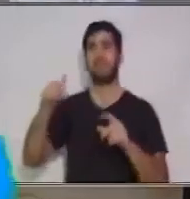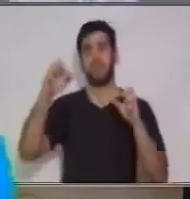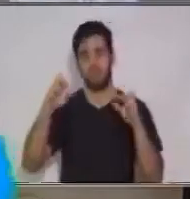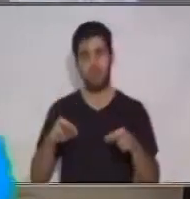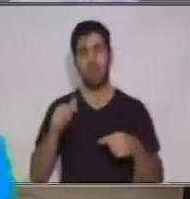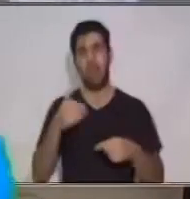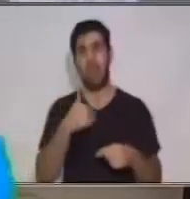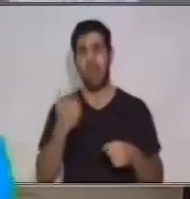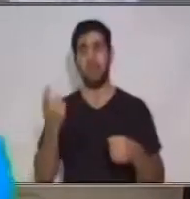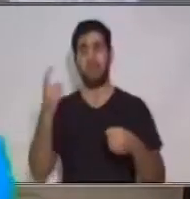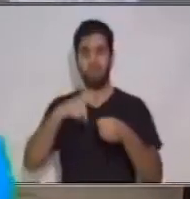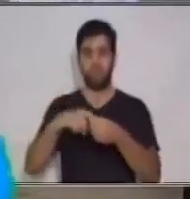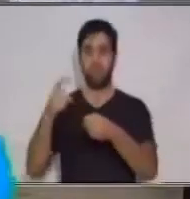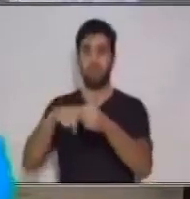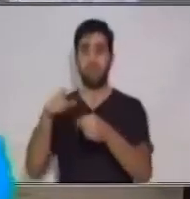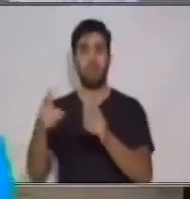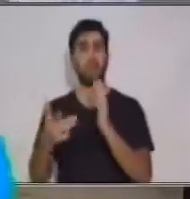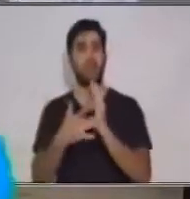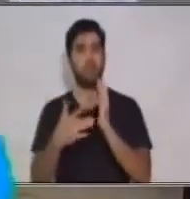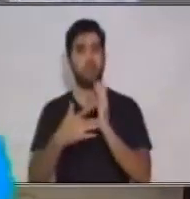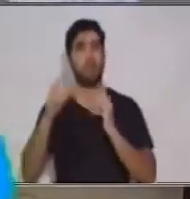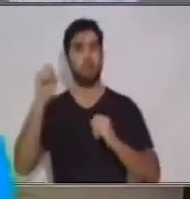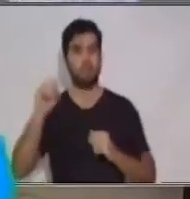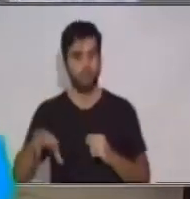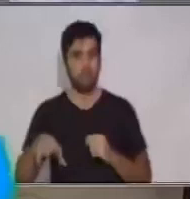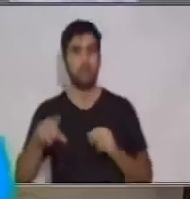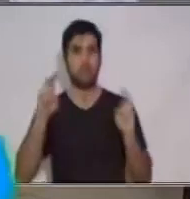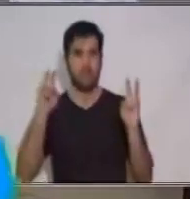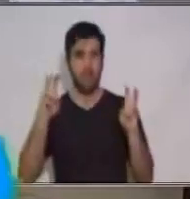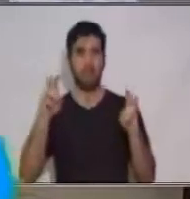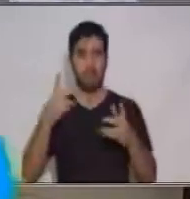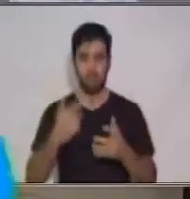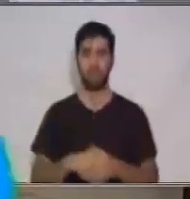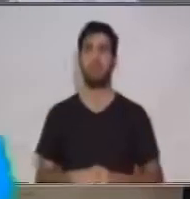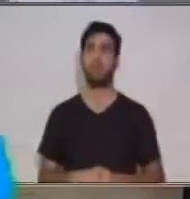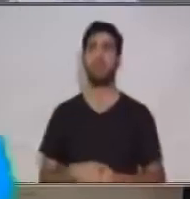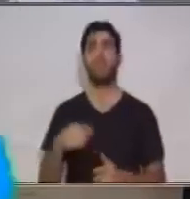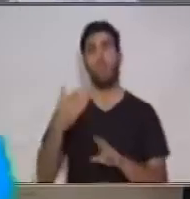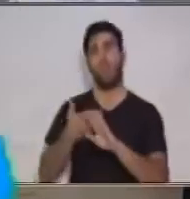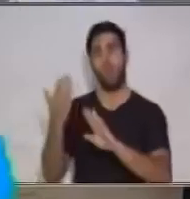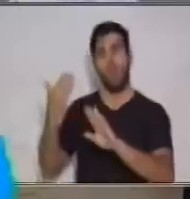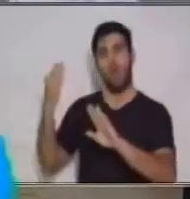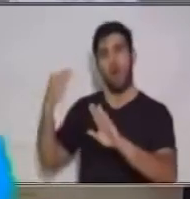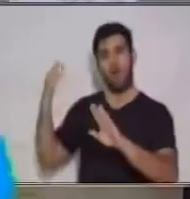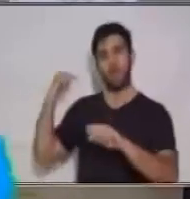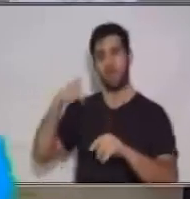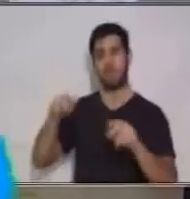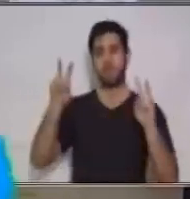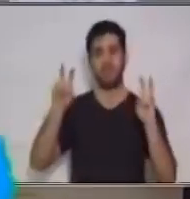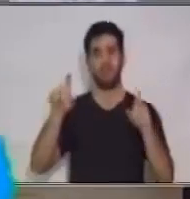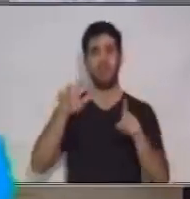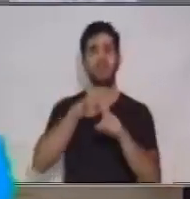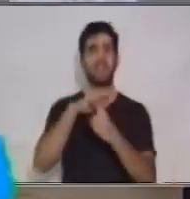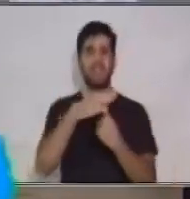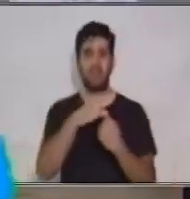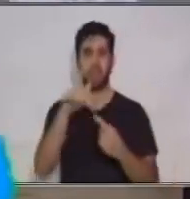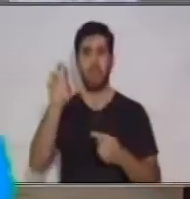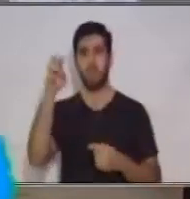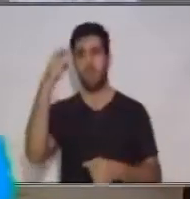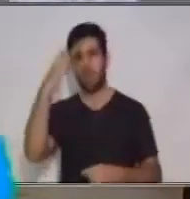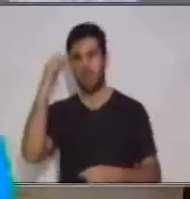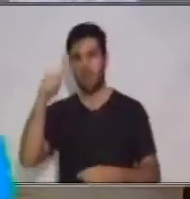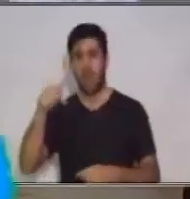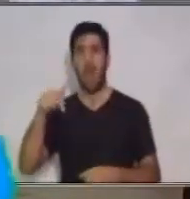avances tecnológicos en geología y astronomía. Como se dedicaban mucho a este sistema político religioso,